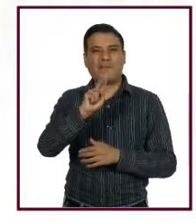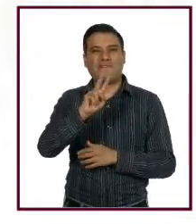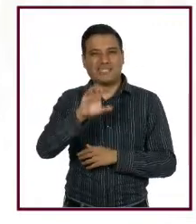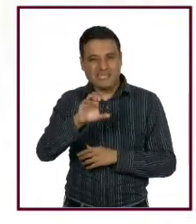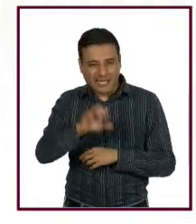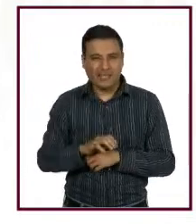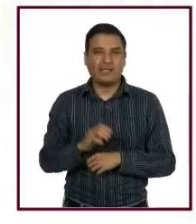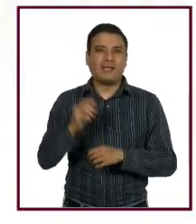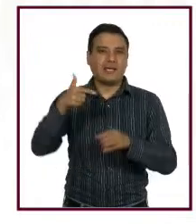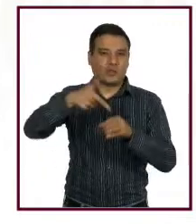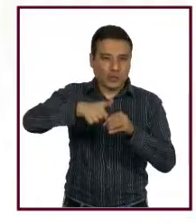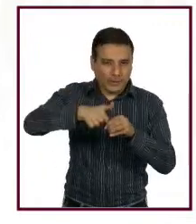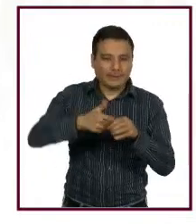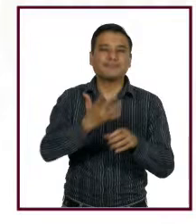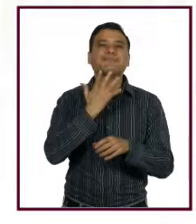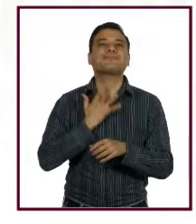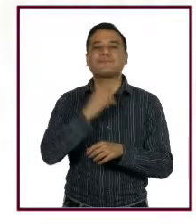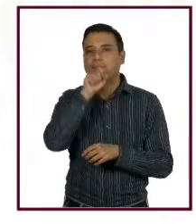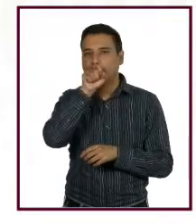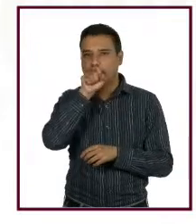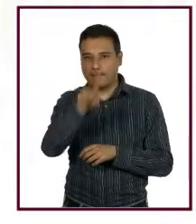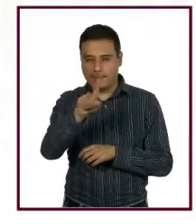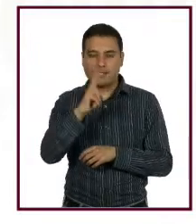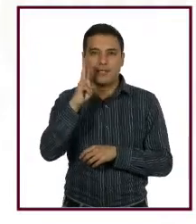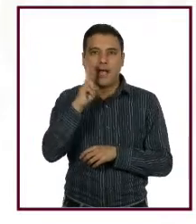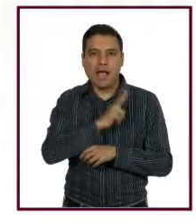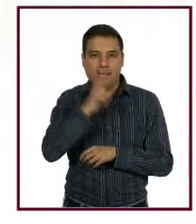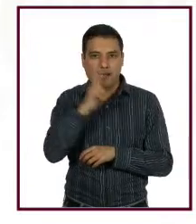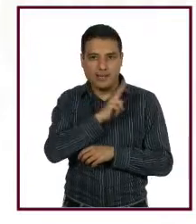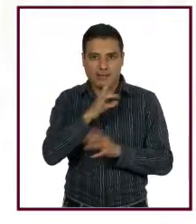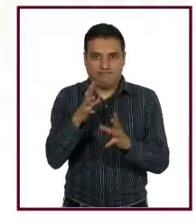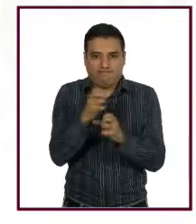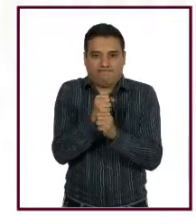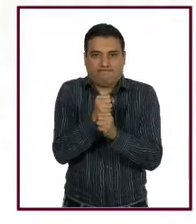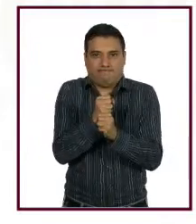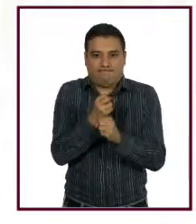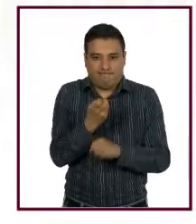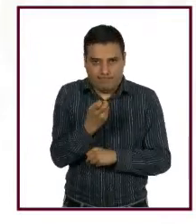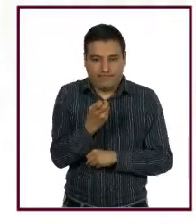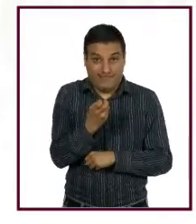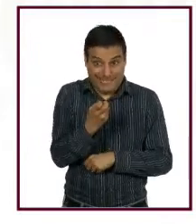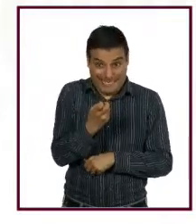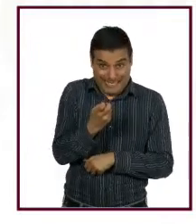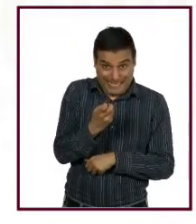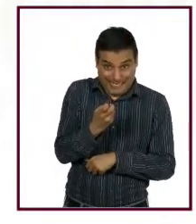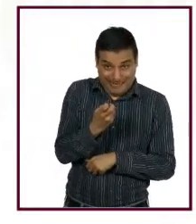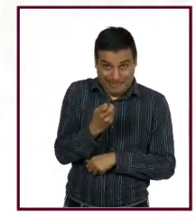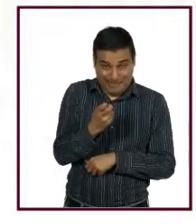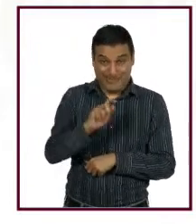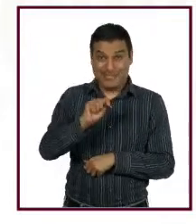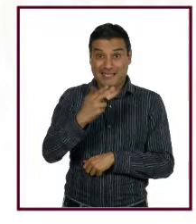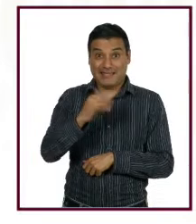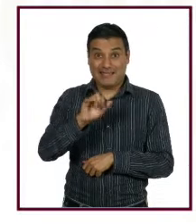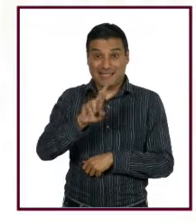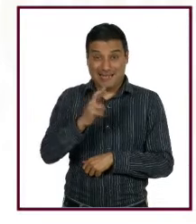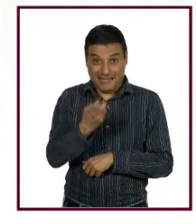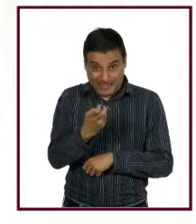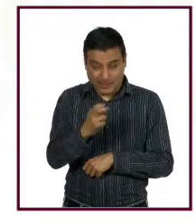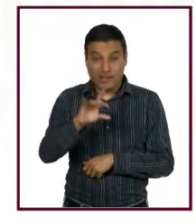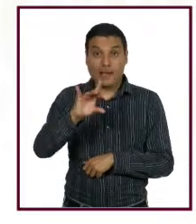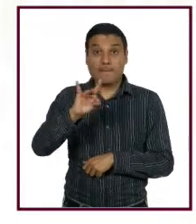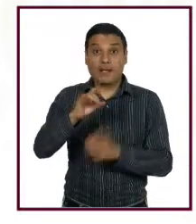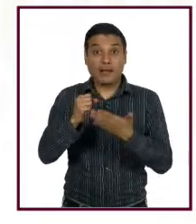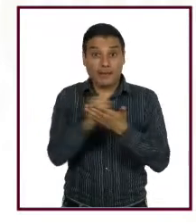la gasolina y por último el aire comprimido. Como ven, ese activo, ese disolvente y el thinner, pegamento son